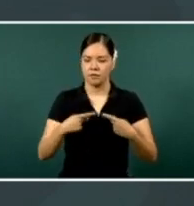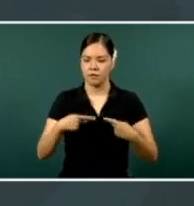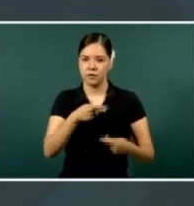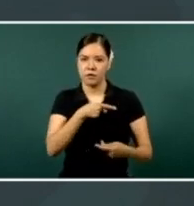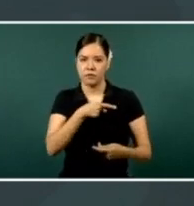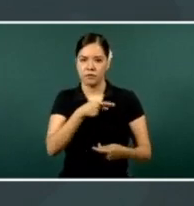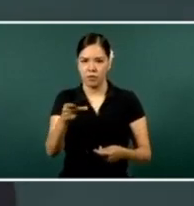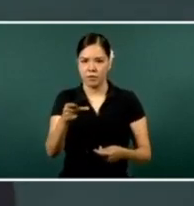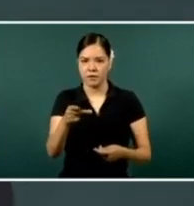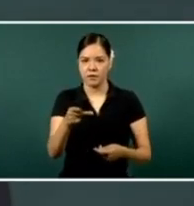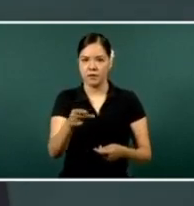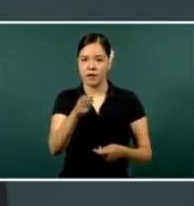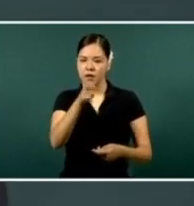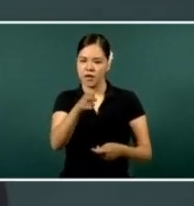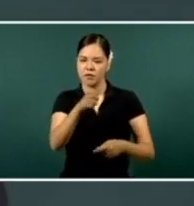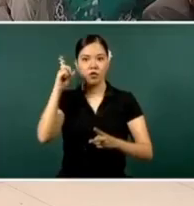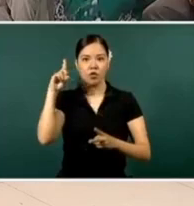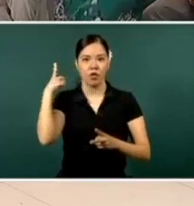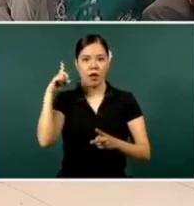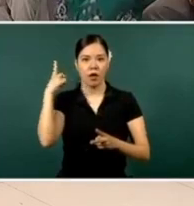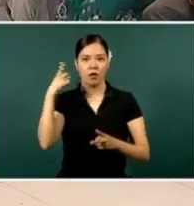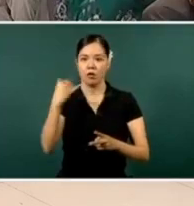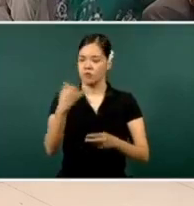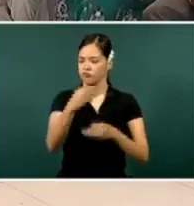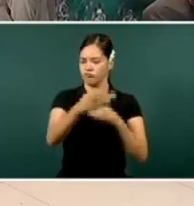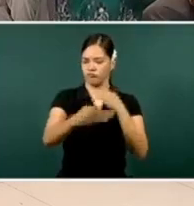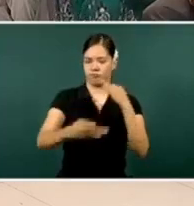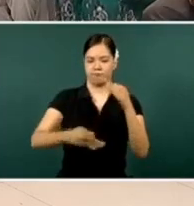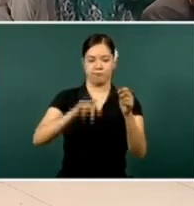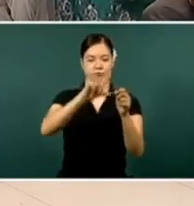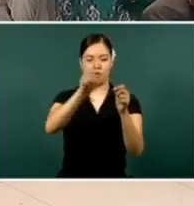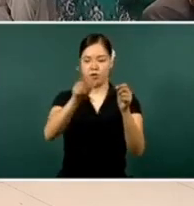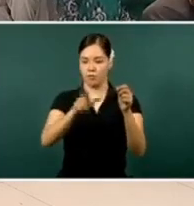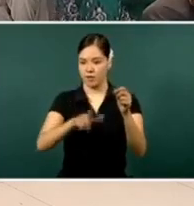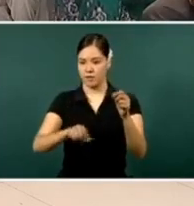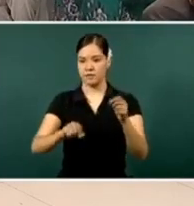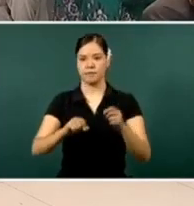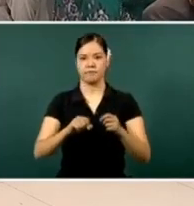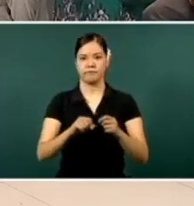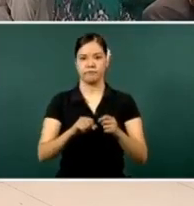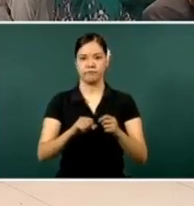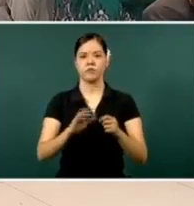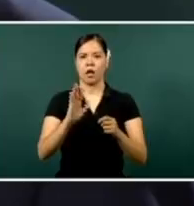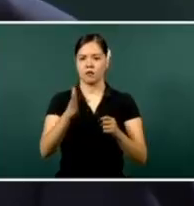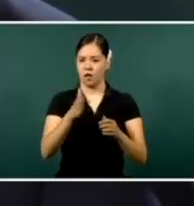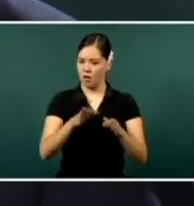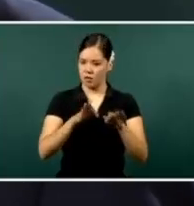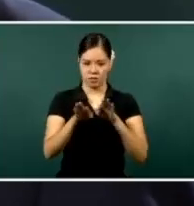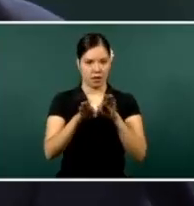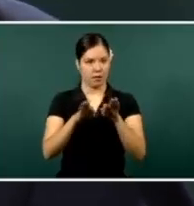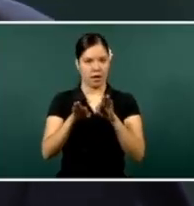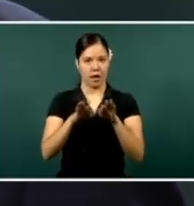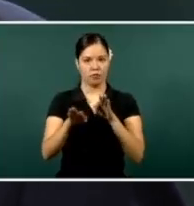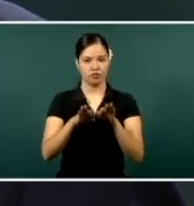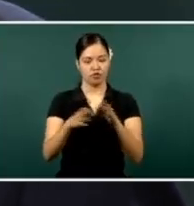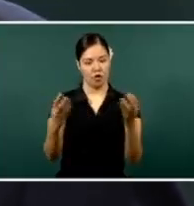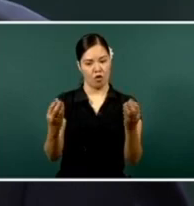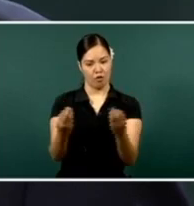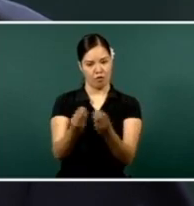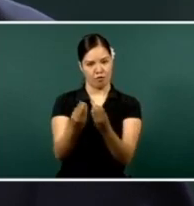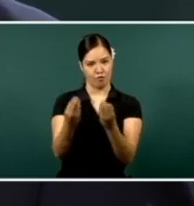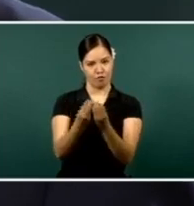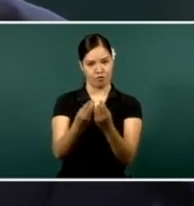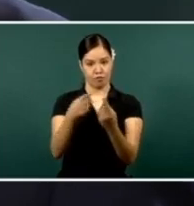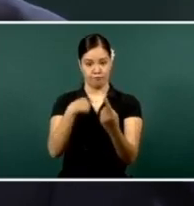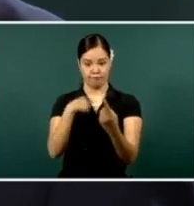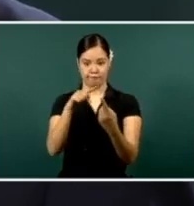prensa desde Durango, el titular del Ejecutivo señaló que se trabaja de la mano con autoridades de la entidad para que sus habitantes tengan mejor calidad